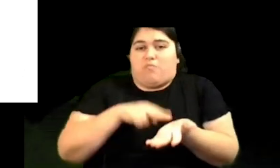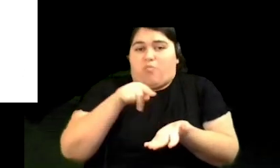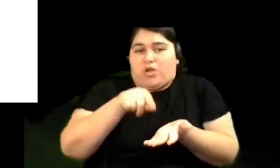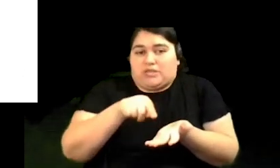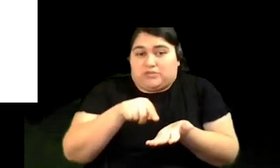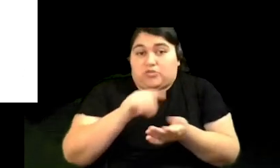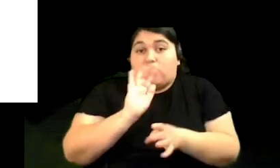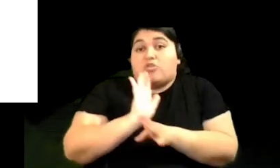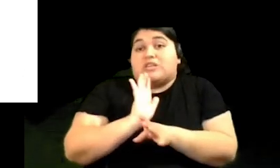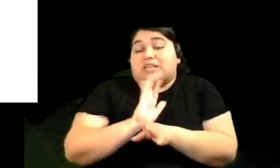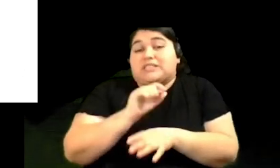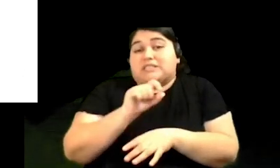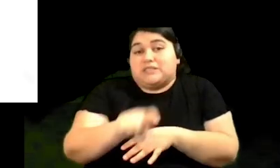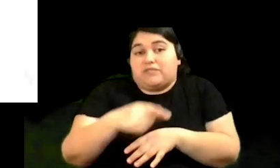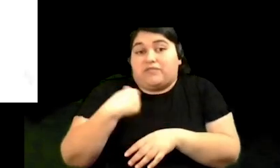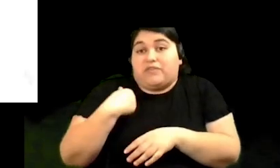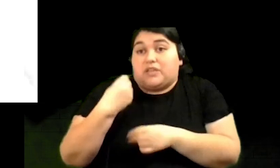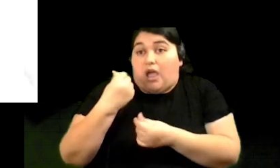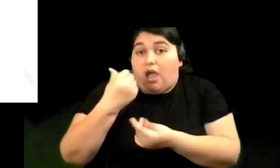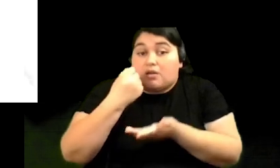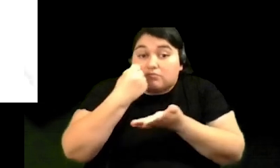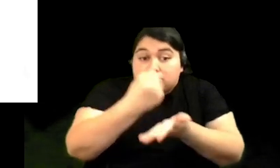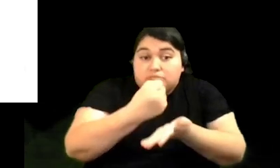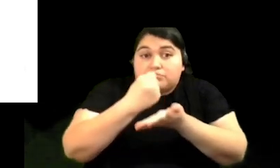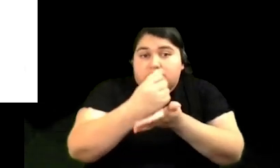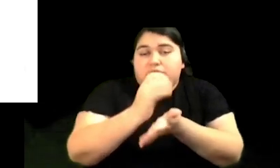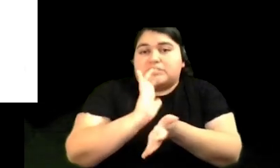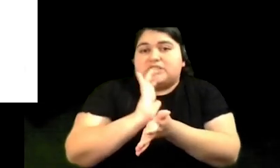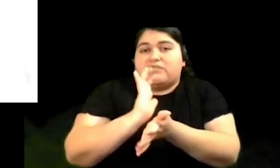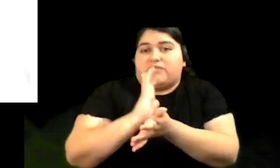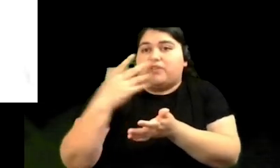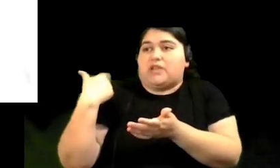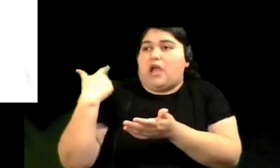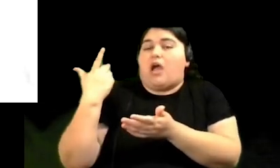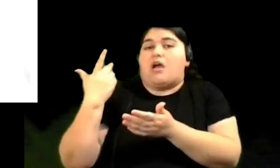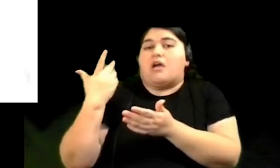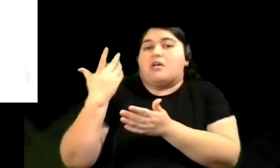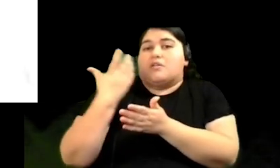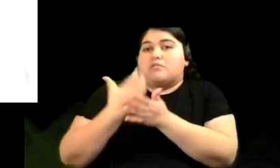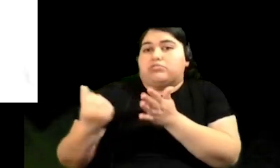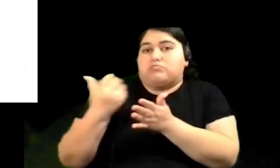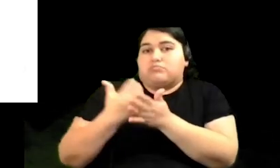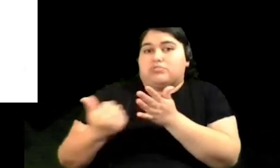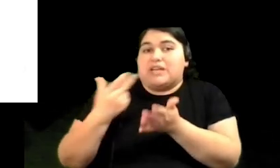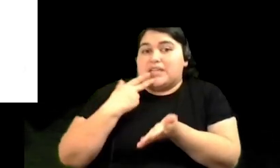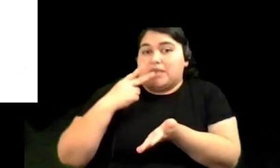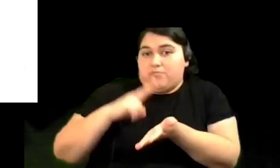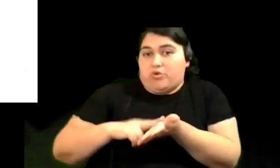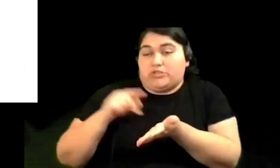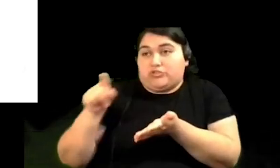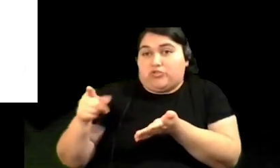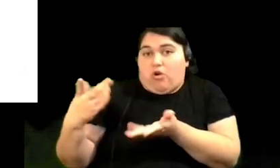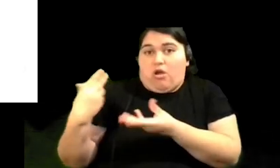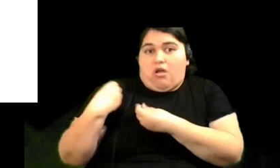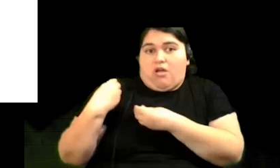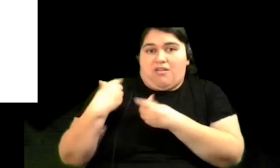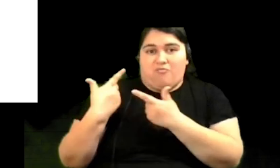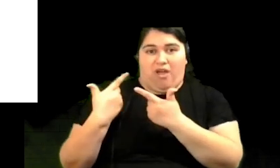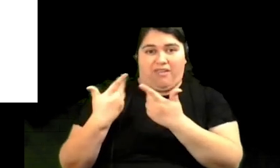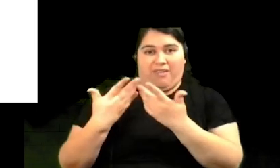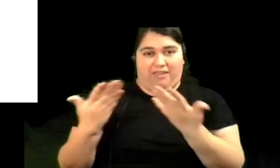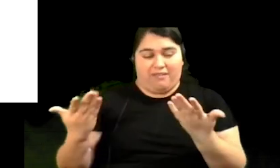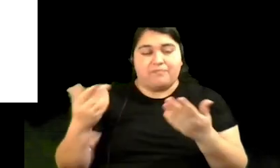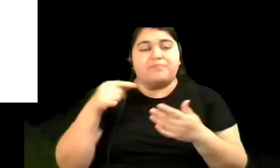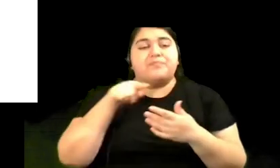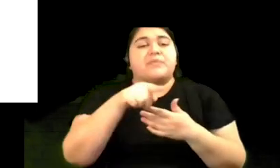percibir impuestos. Y el tratado del tema de los depósitos reembolsos se da mucho con, por ejemplo, con